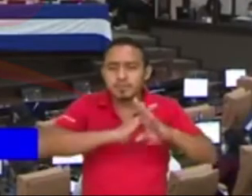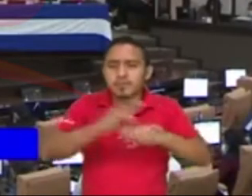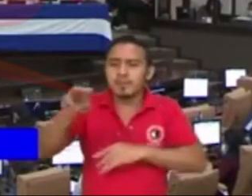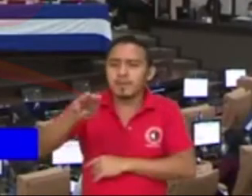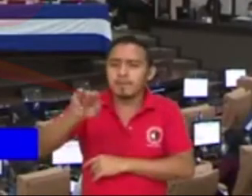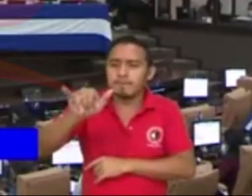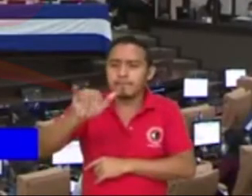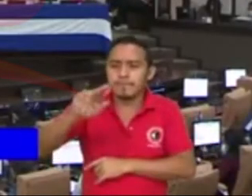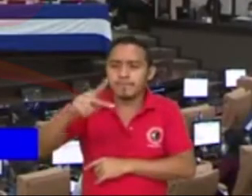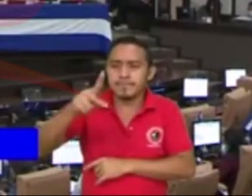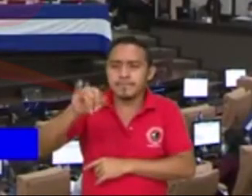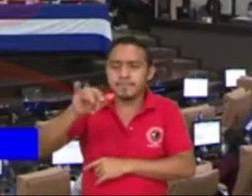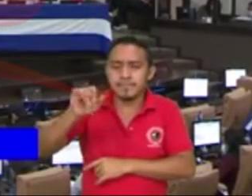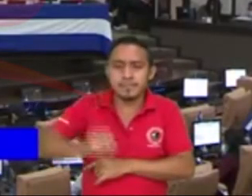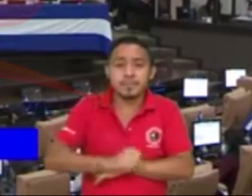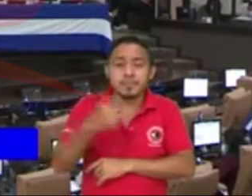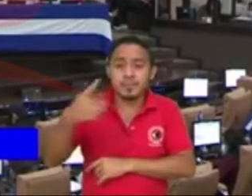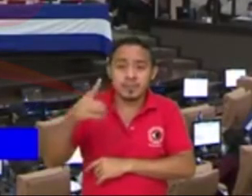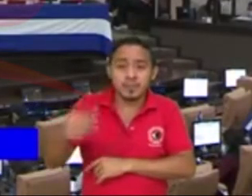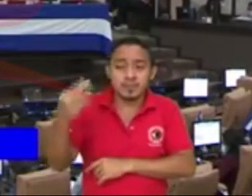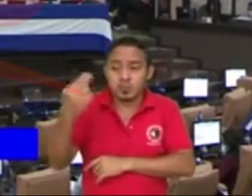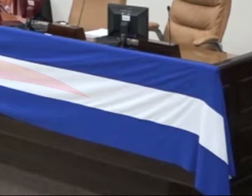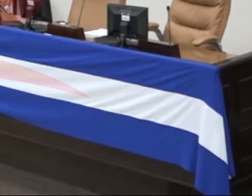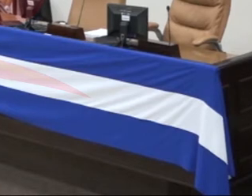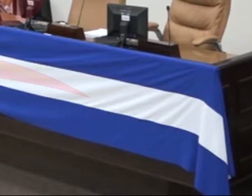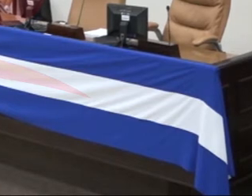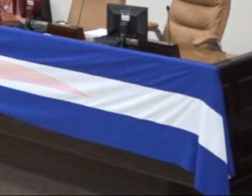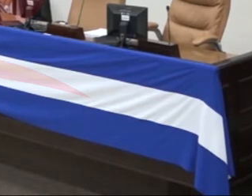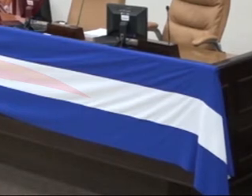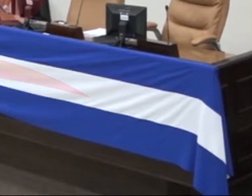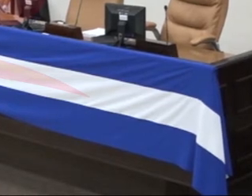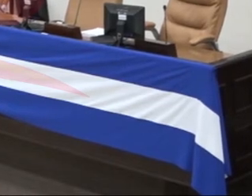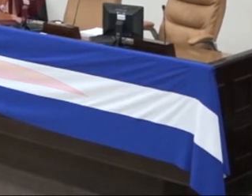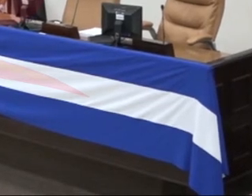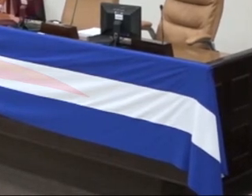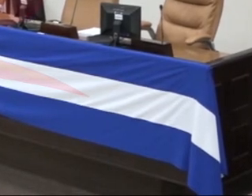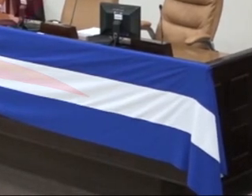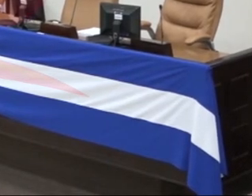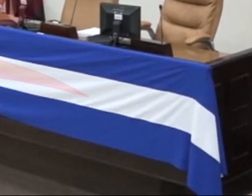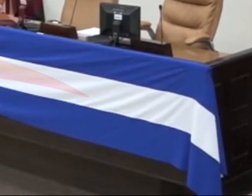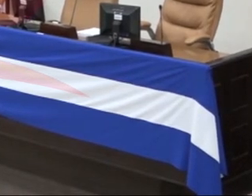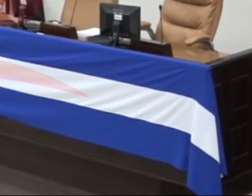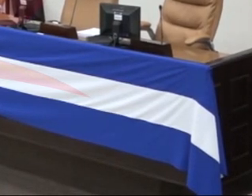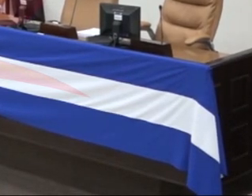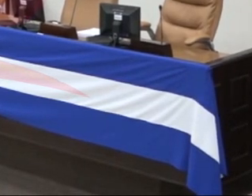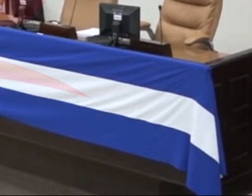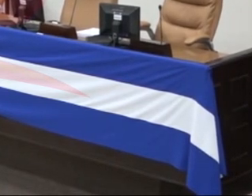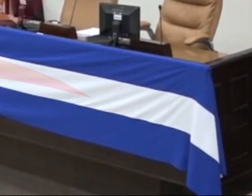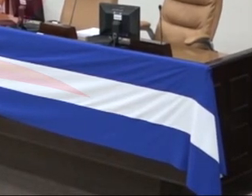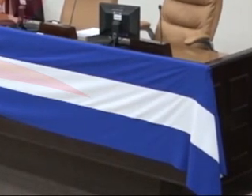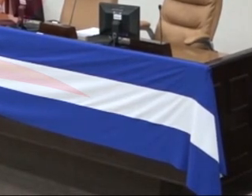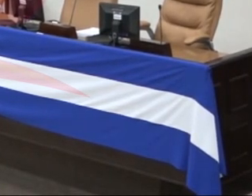MIPYME. 6. Derecho de consumidores y usuarios. 7. Propiedad intelectual. Noticias 12, Darlene Tellez.